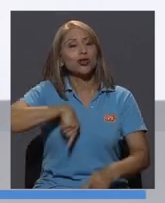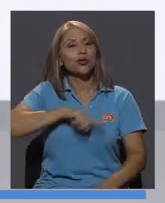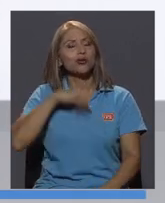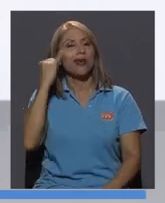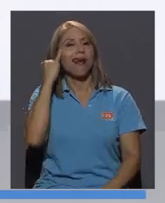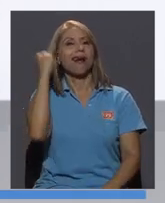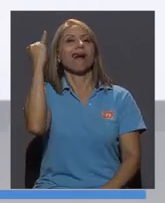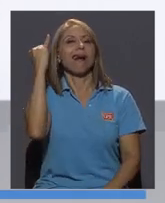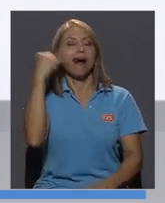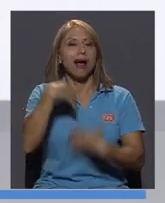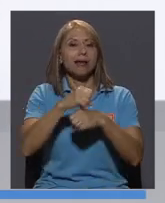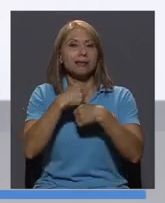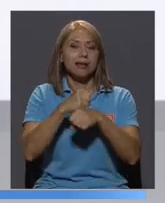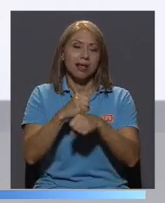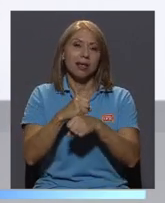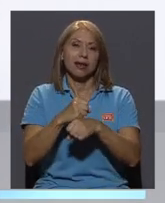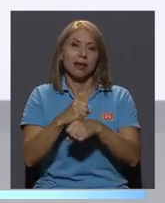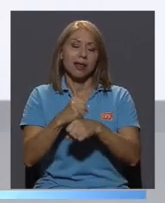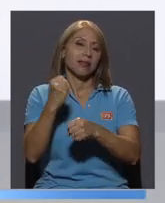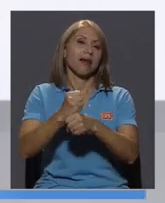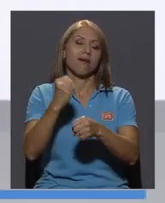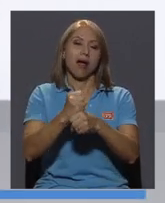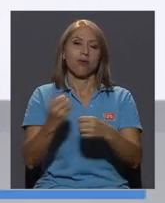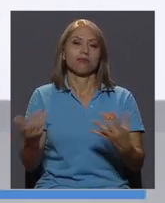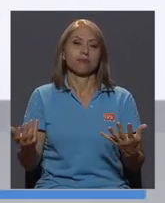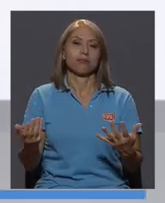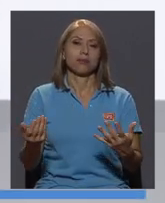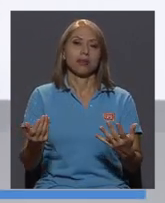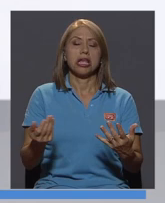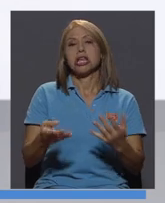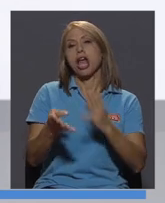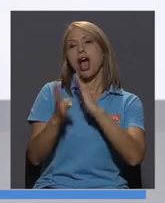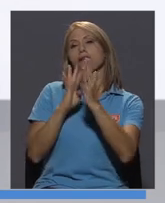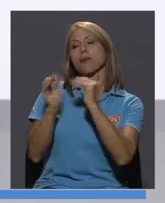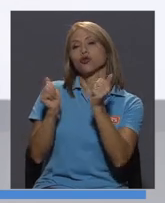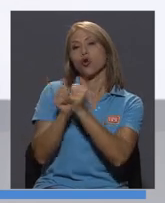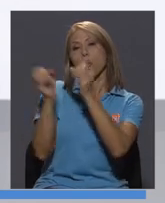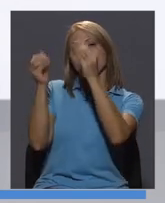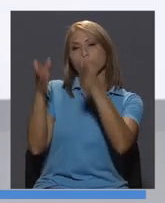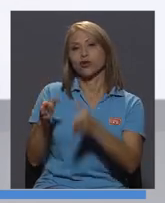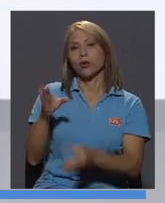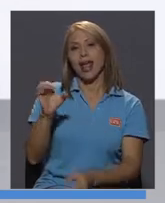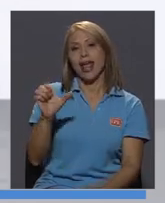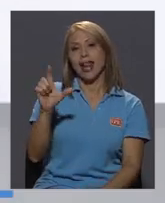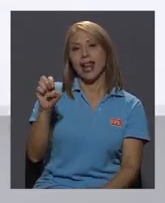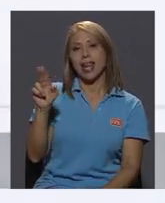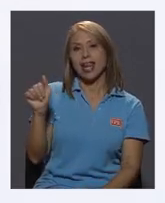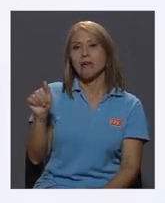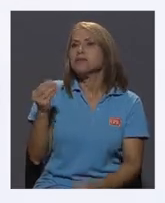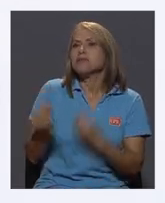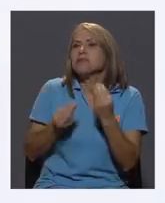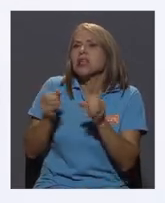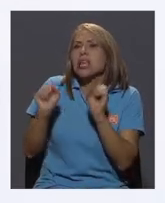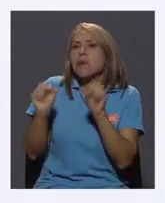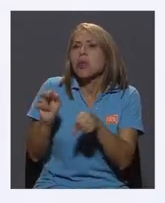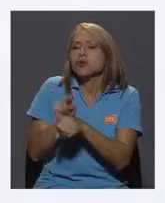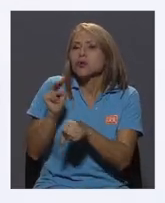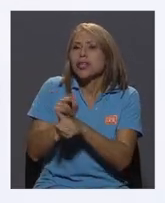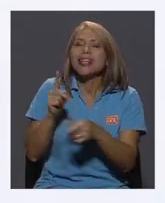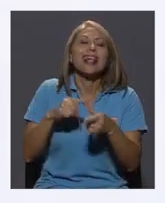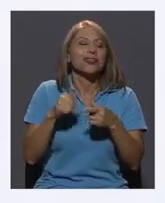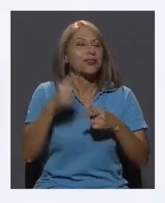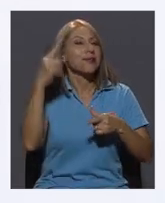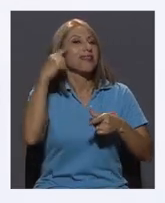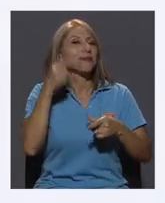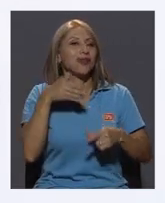nuestra iniciativa de realizar el trabajo y conversando con la profe elena sobre algún organismo que pudiéramos utilizar surgió la idea